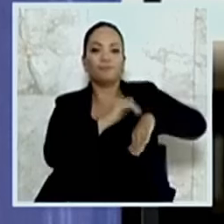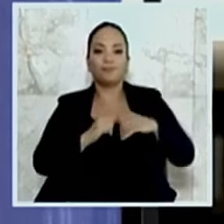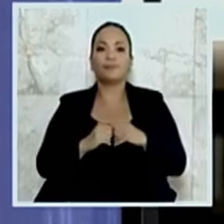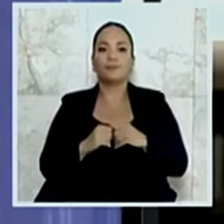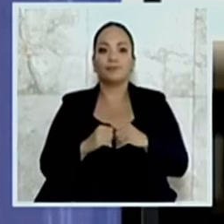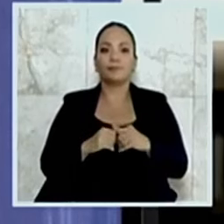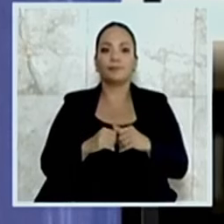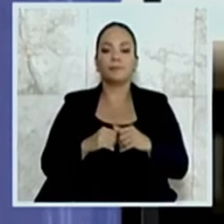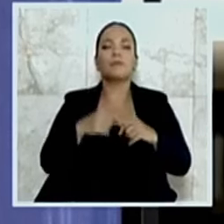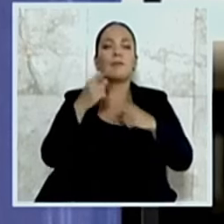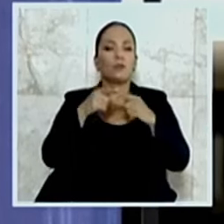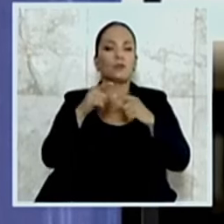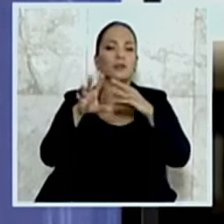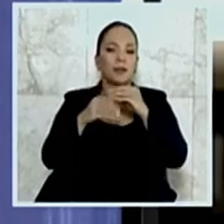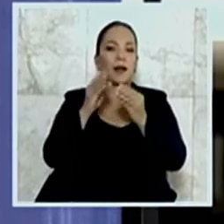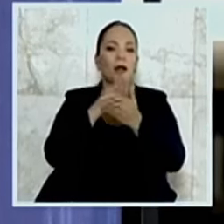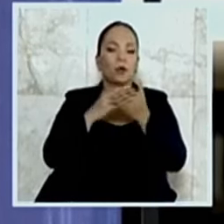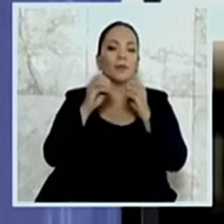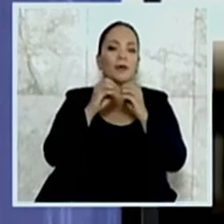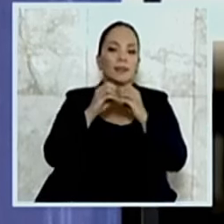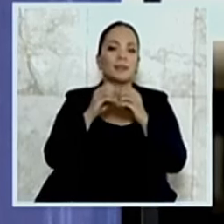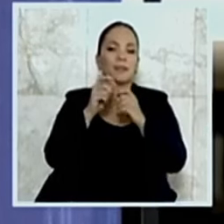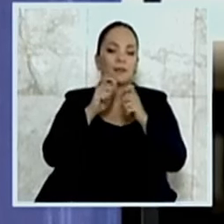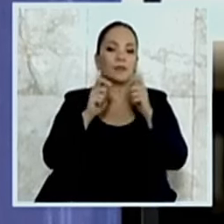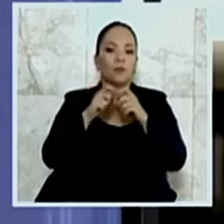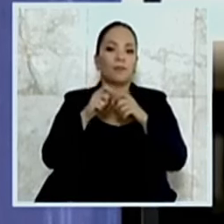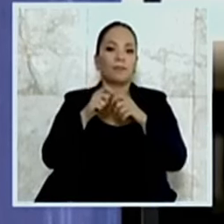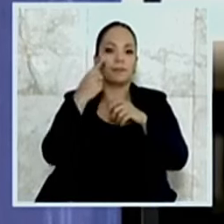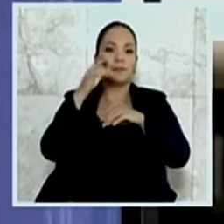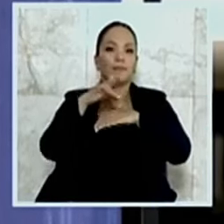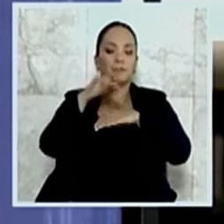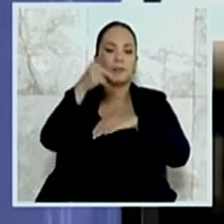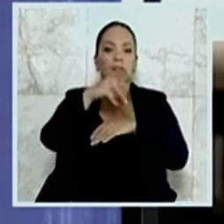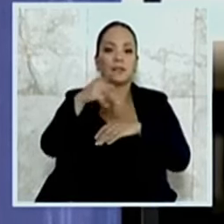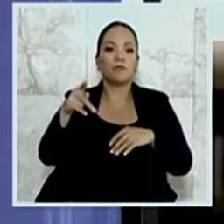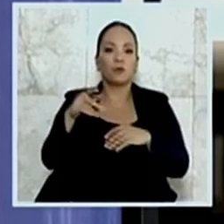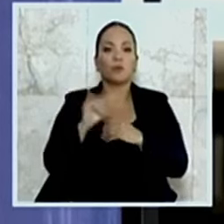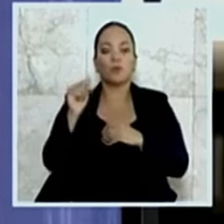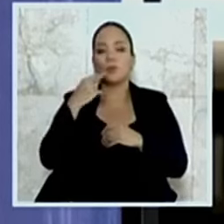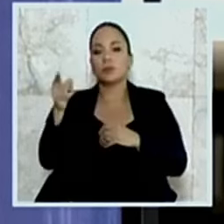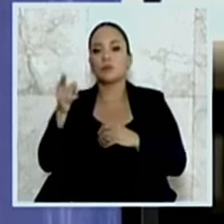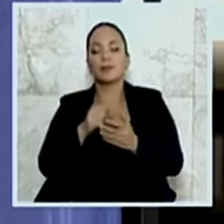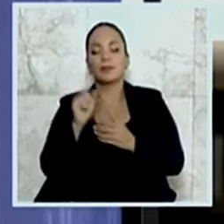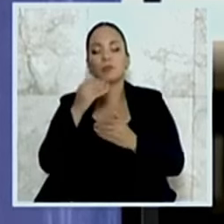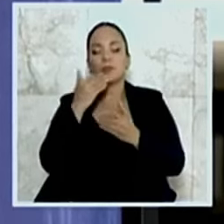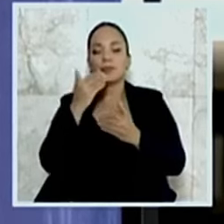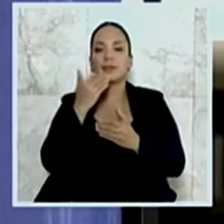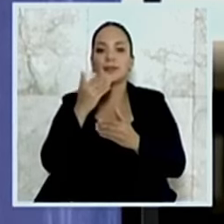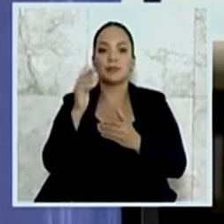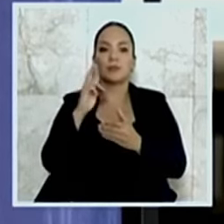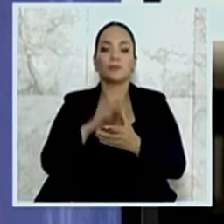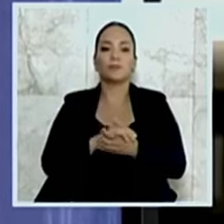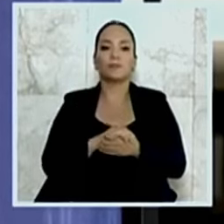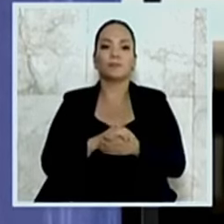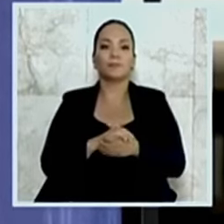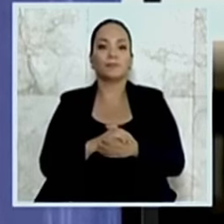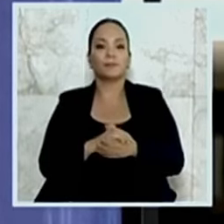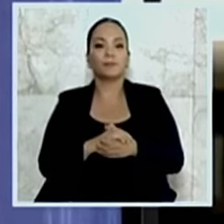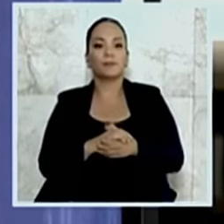turístico de el litoral atlántico. Yo creo que vamos a tener que añadirle